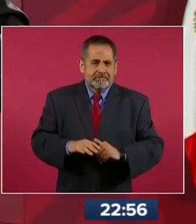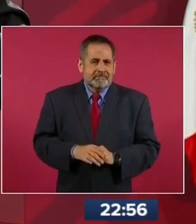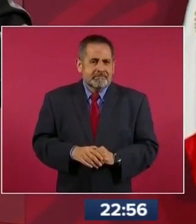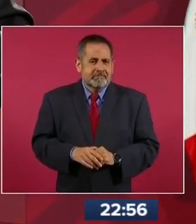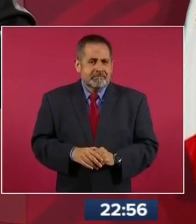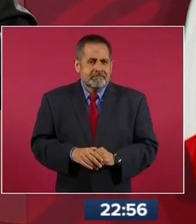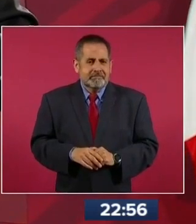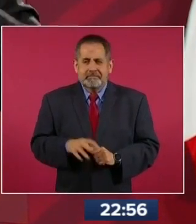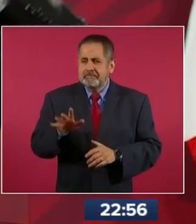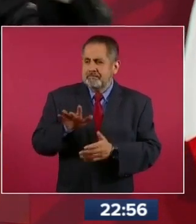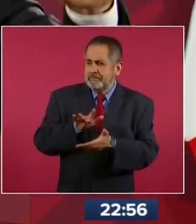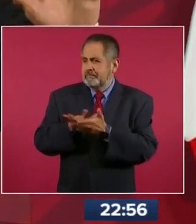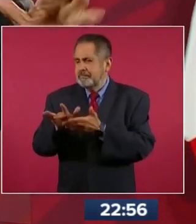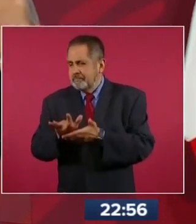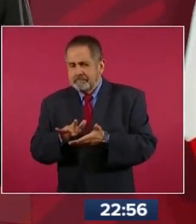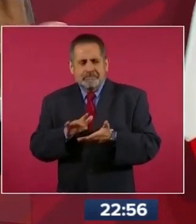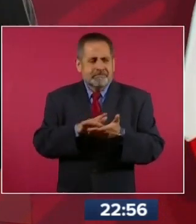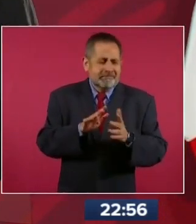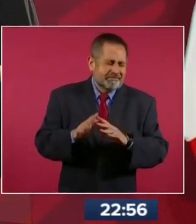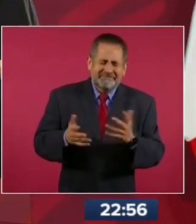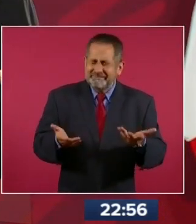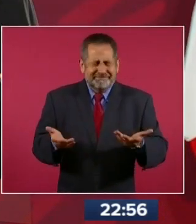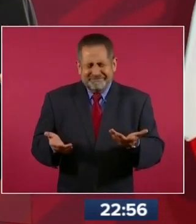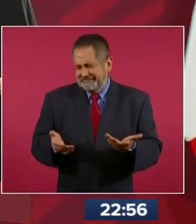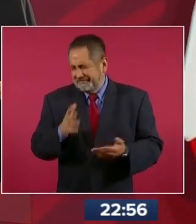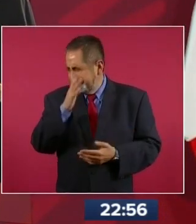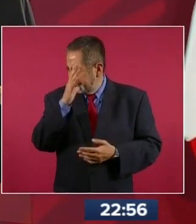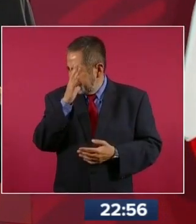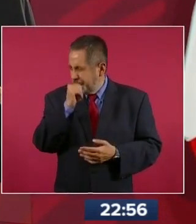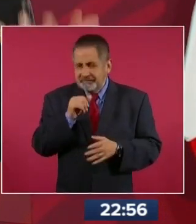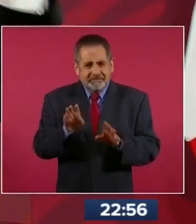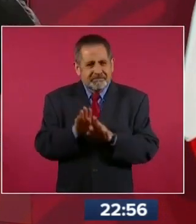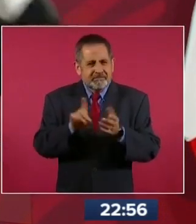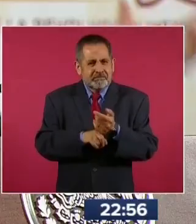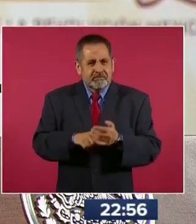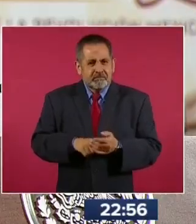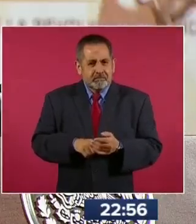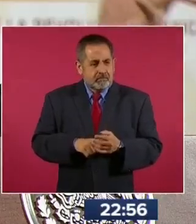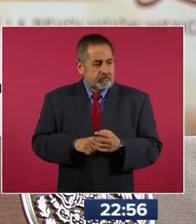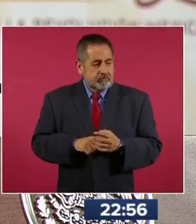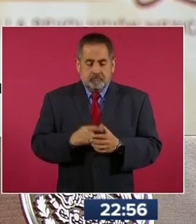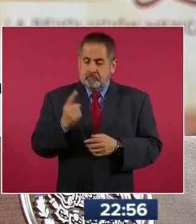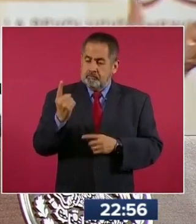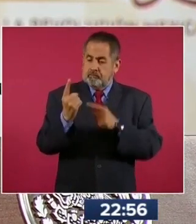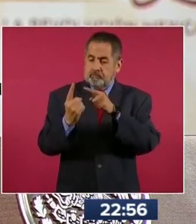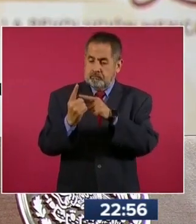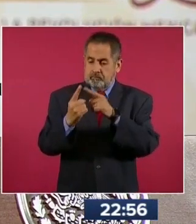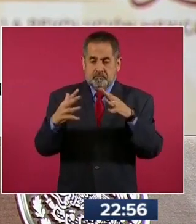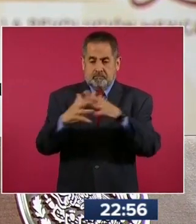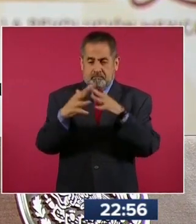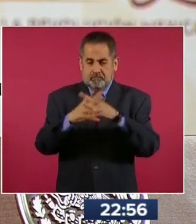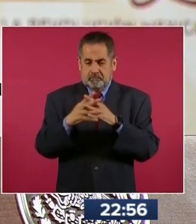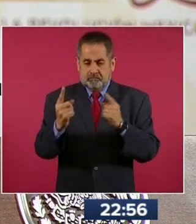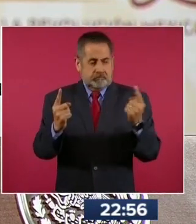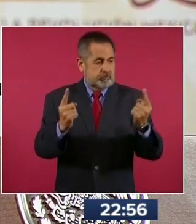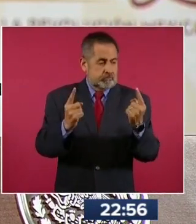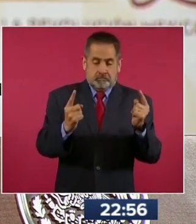a favor de uno o de otro, como uno de los actores en el conflicto, en la guerra,